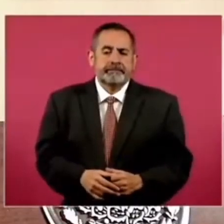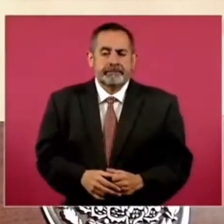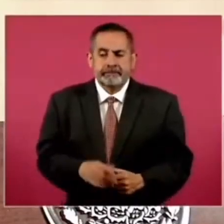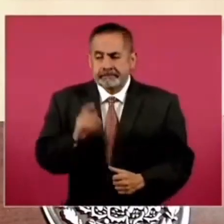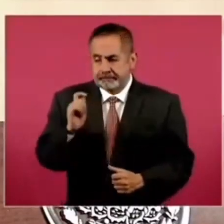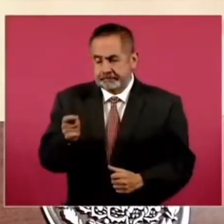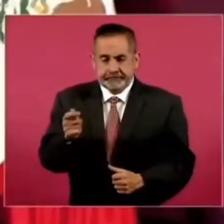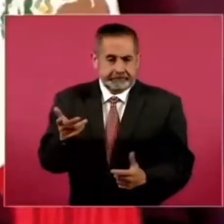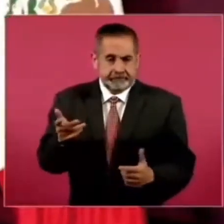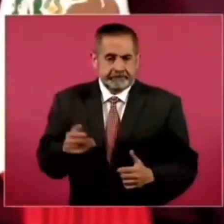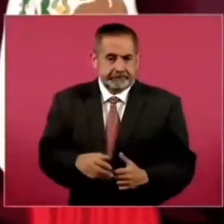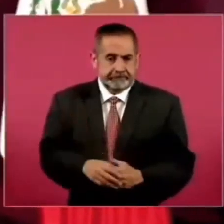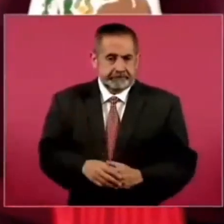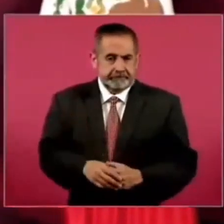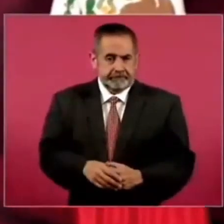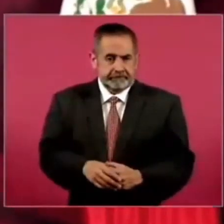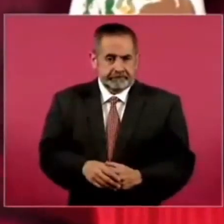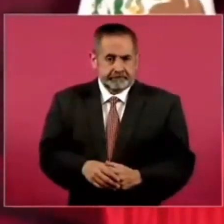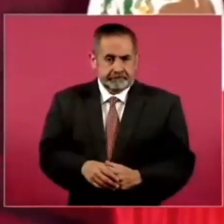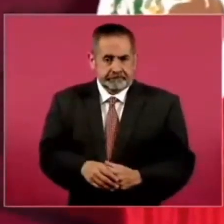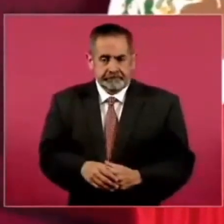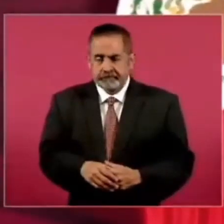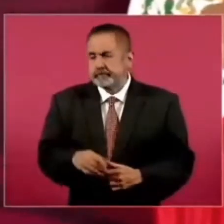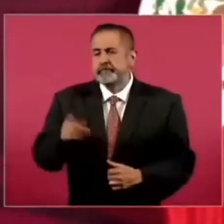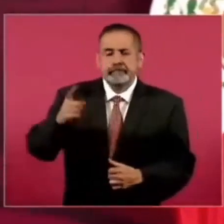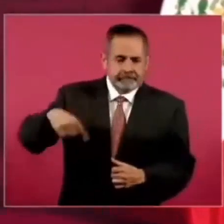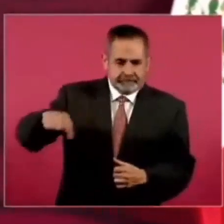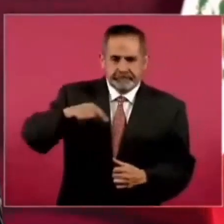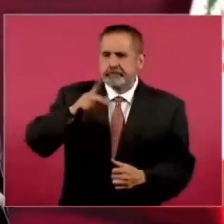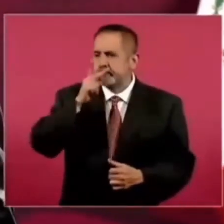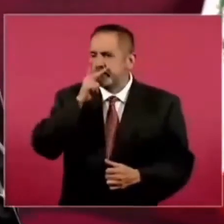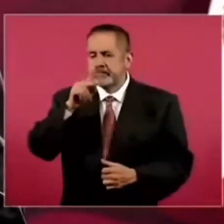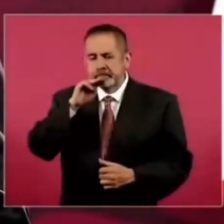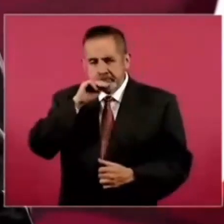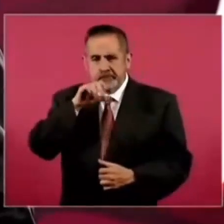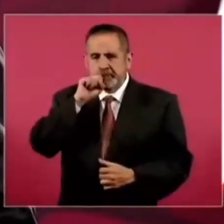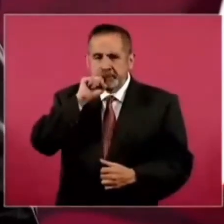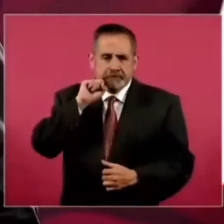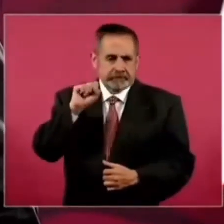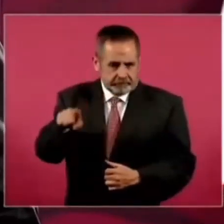porque pues ellos también